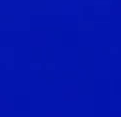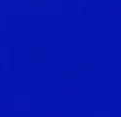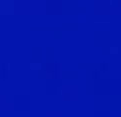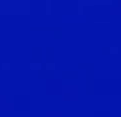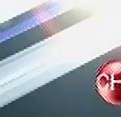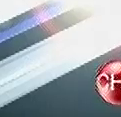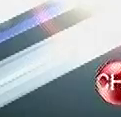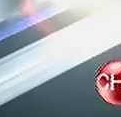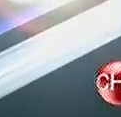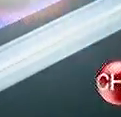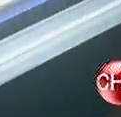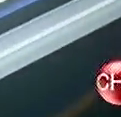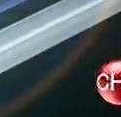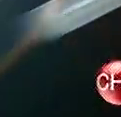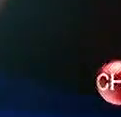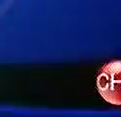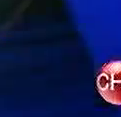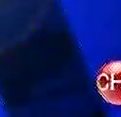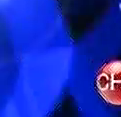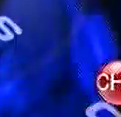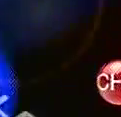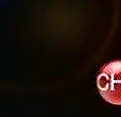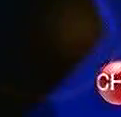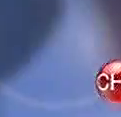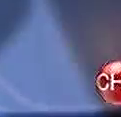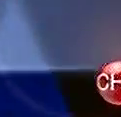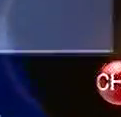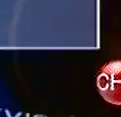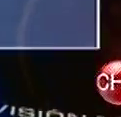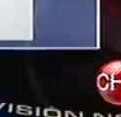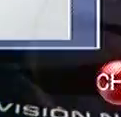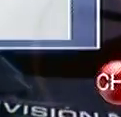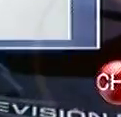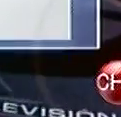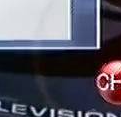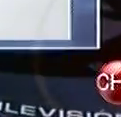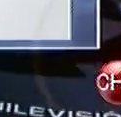de Televisión. París